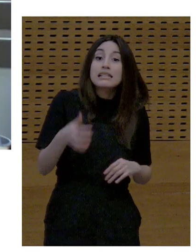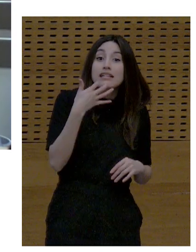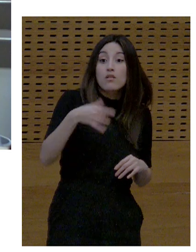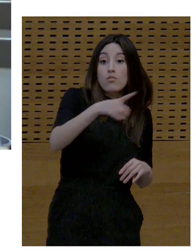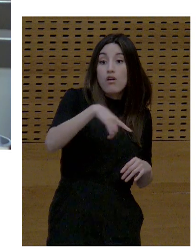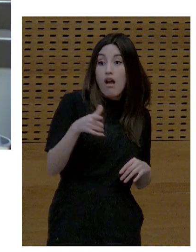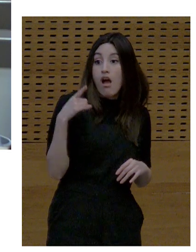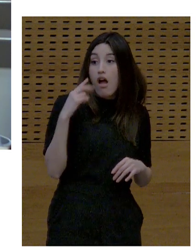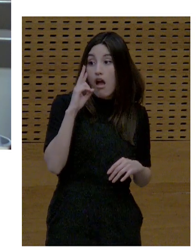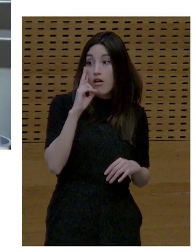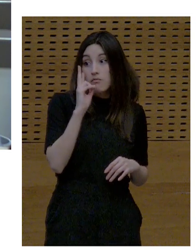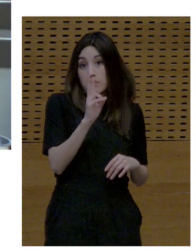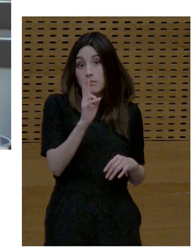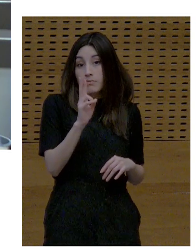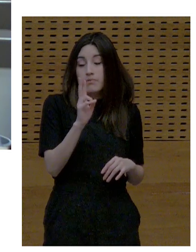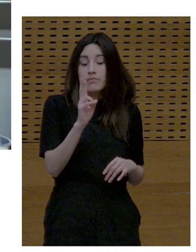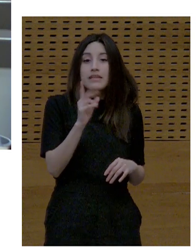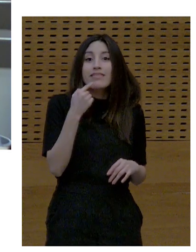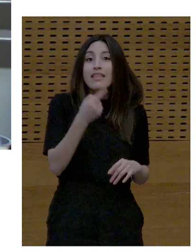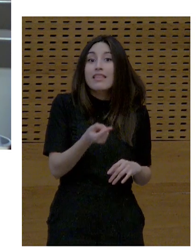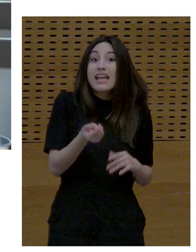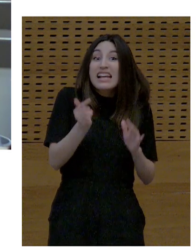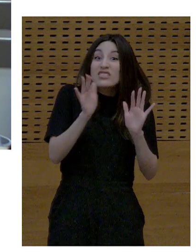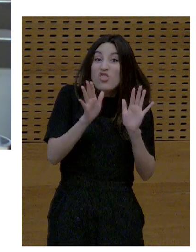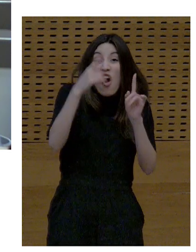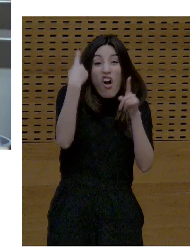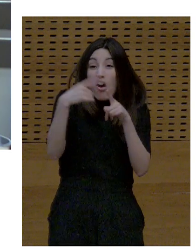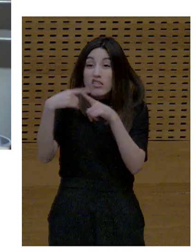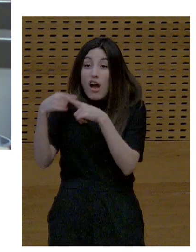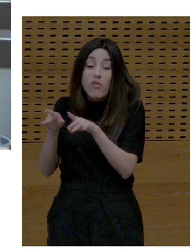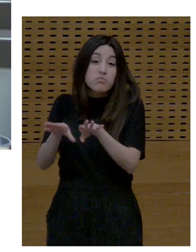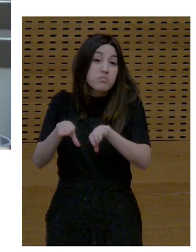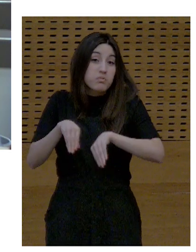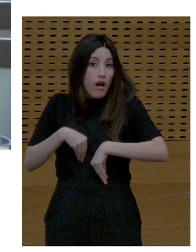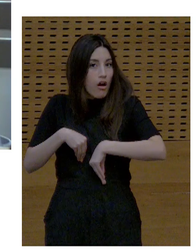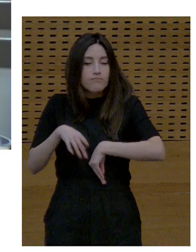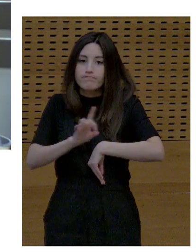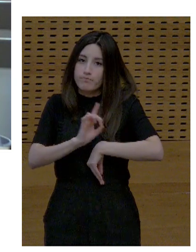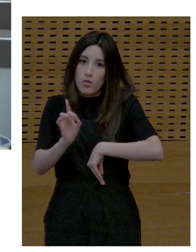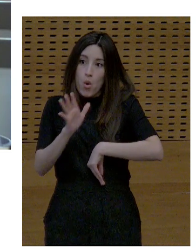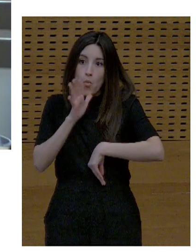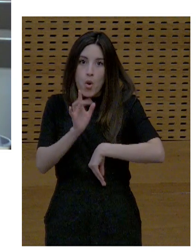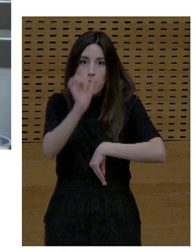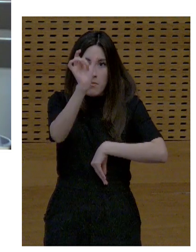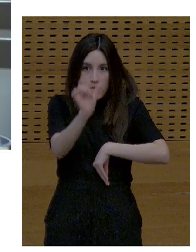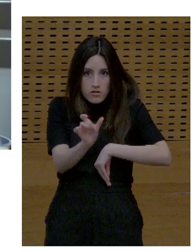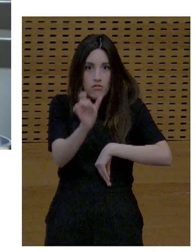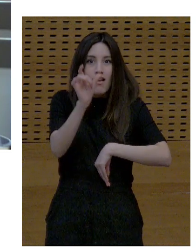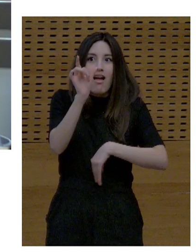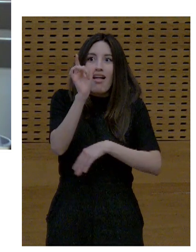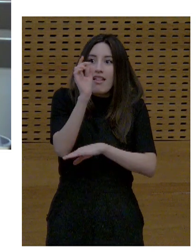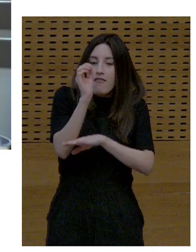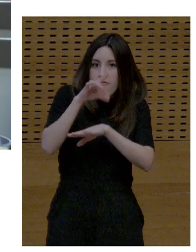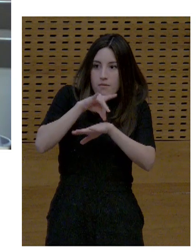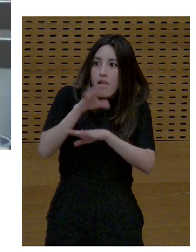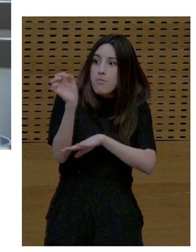ayer de que el lema de las jornadas era no des nada por sentado, detrás de cada persona con Parkinson hay un estigma que